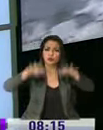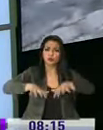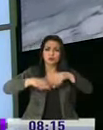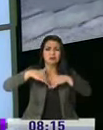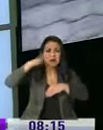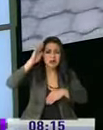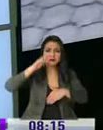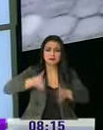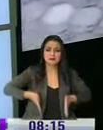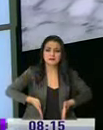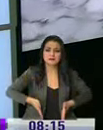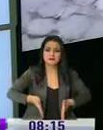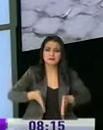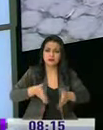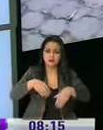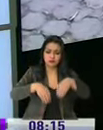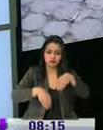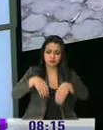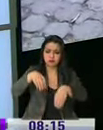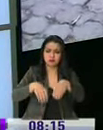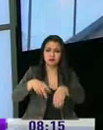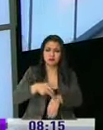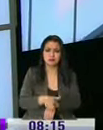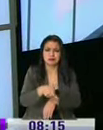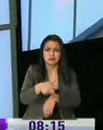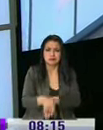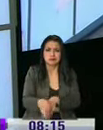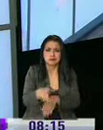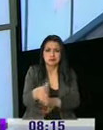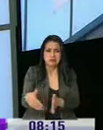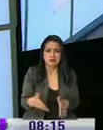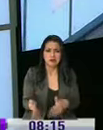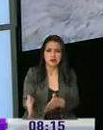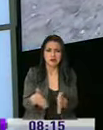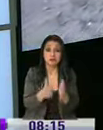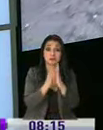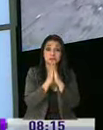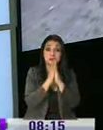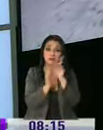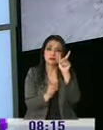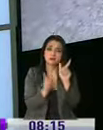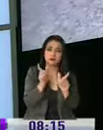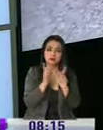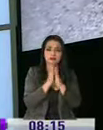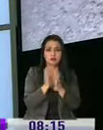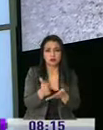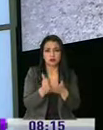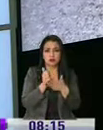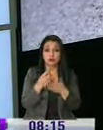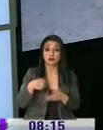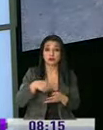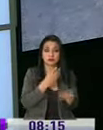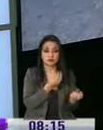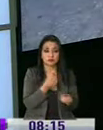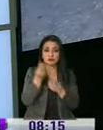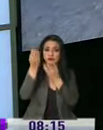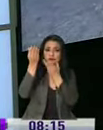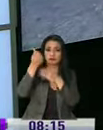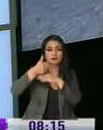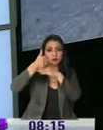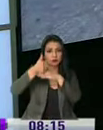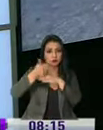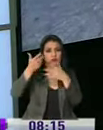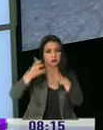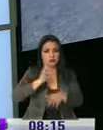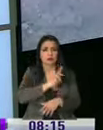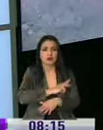comienzan a aparecer los baches a la orden del día. Así que los vecinos han solicitado la ayuda, nosotros inmediatamente hemos pasado al